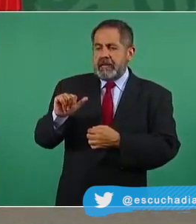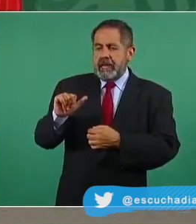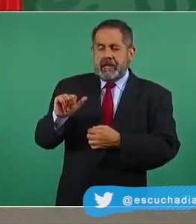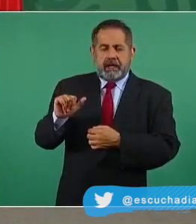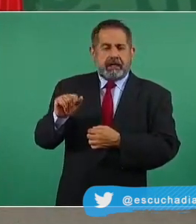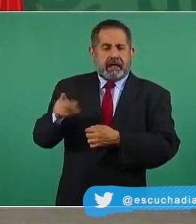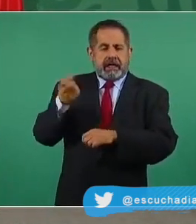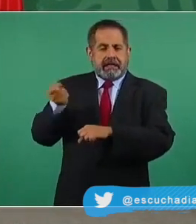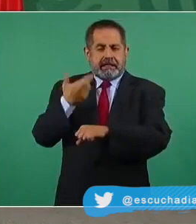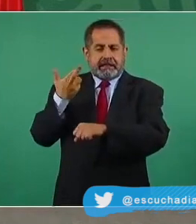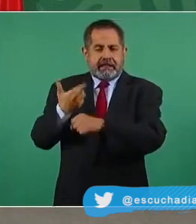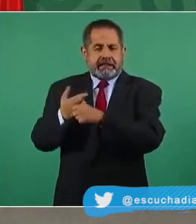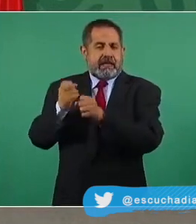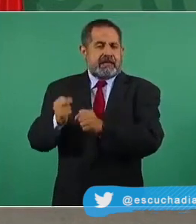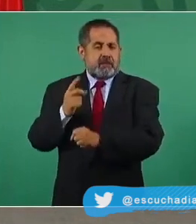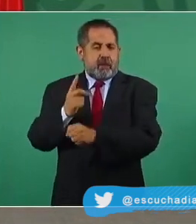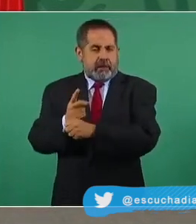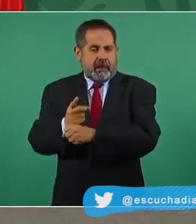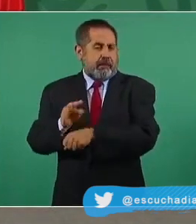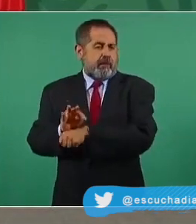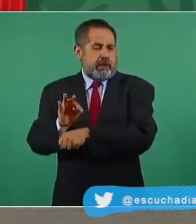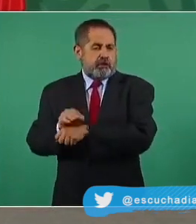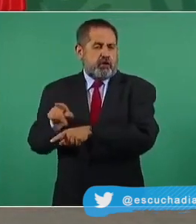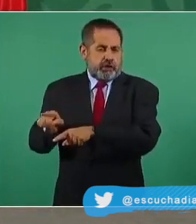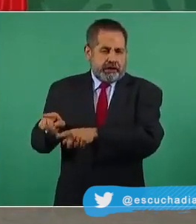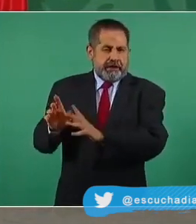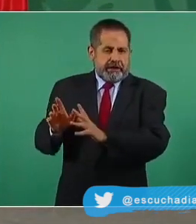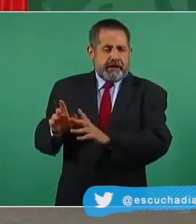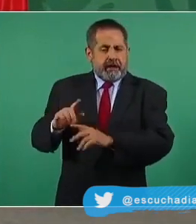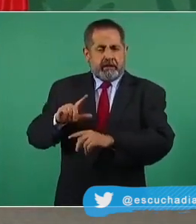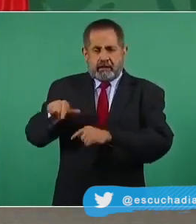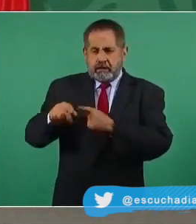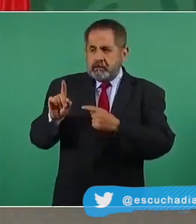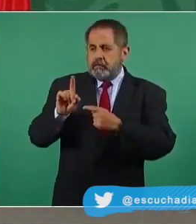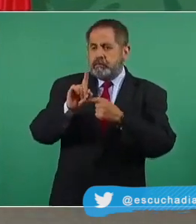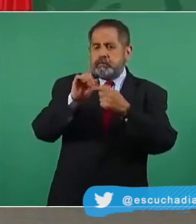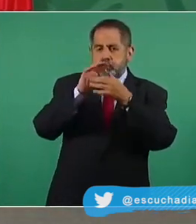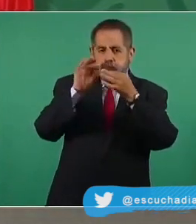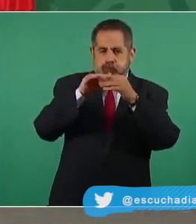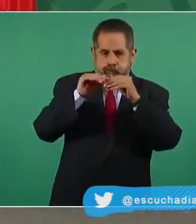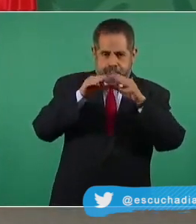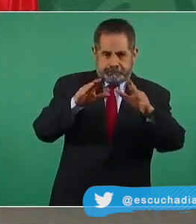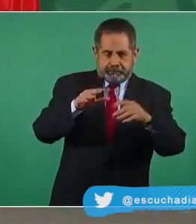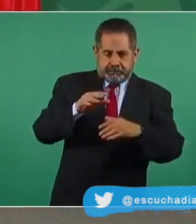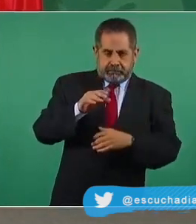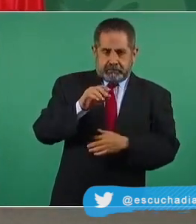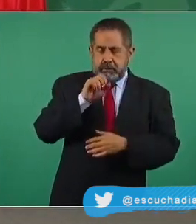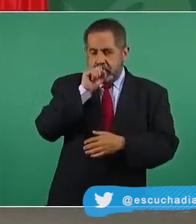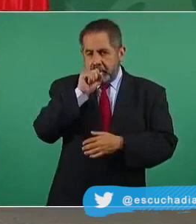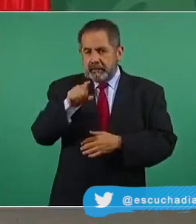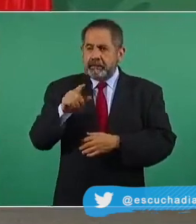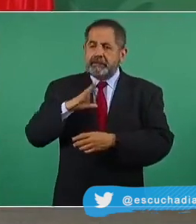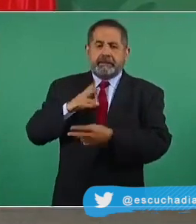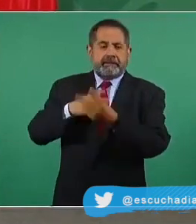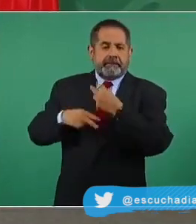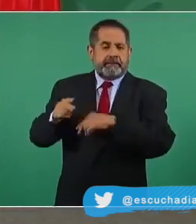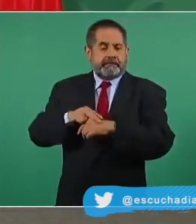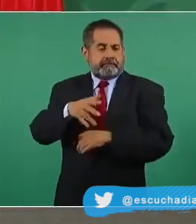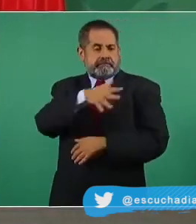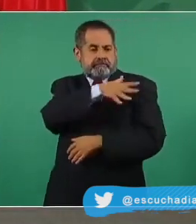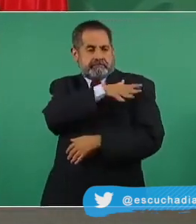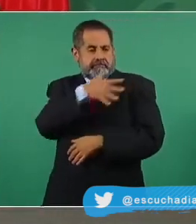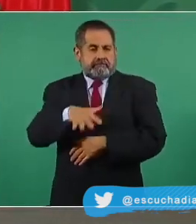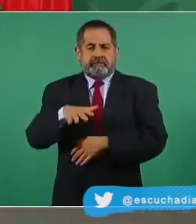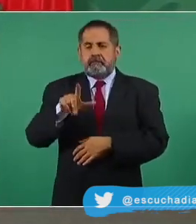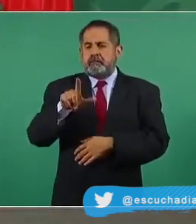reforzará el plan de inmunización para lograr la meta fijada. El presidente hace un alarmante anuncio, porque menciona que es posible que se